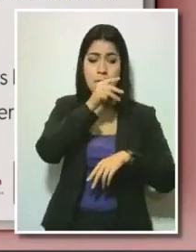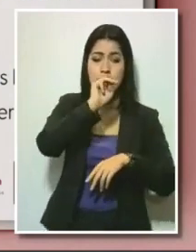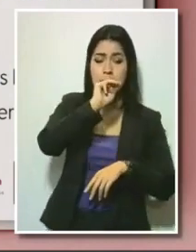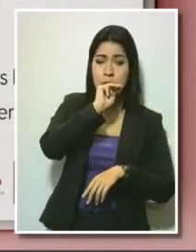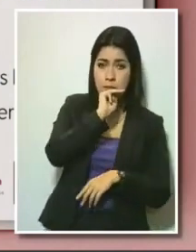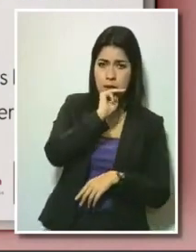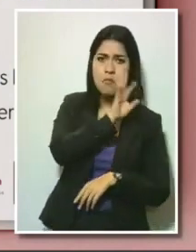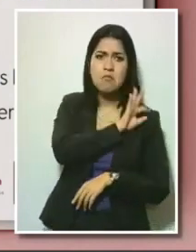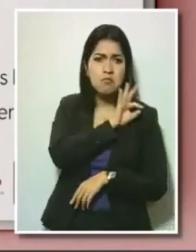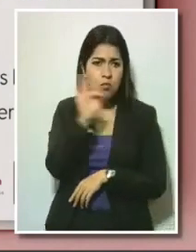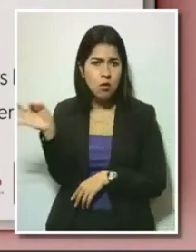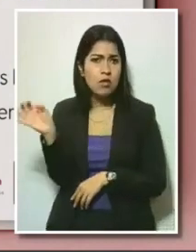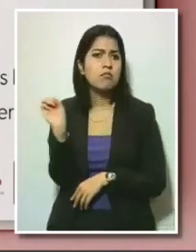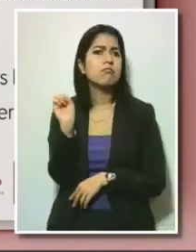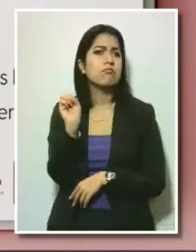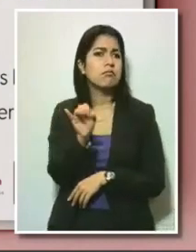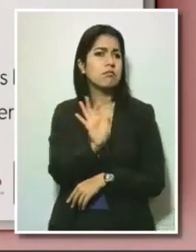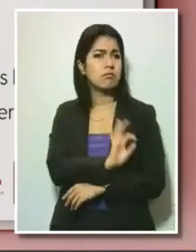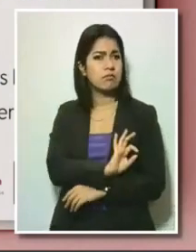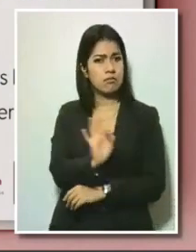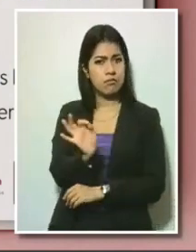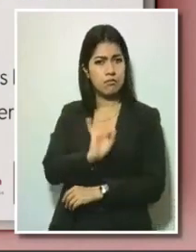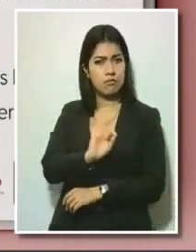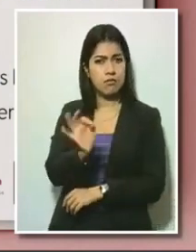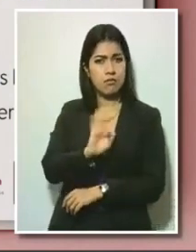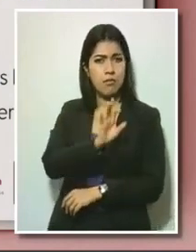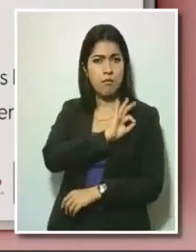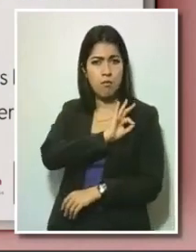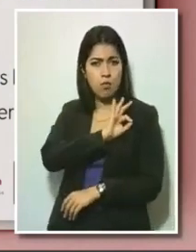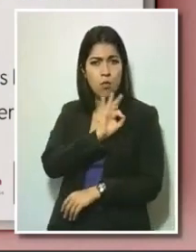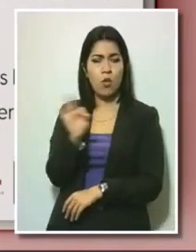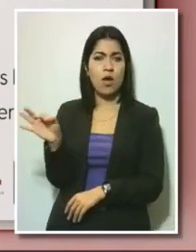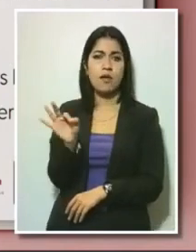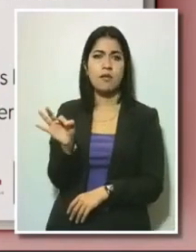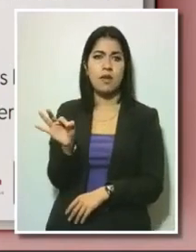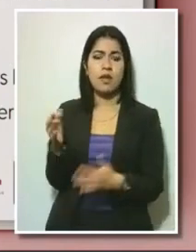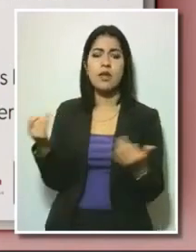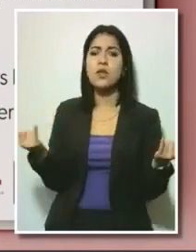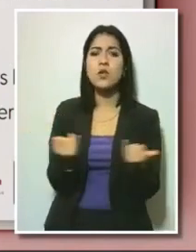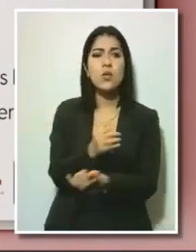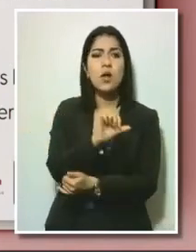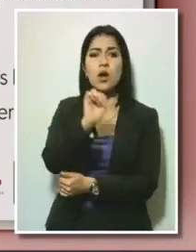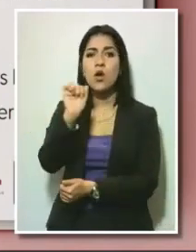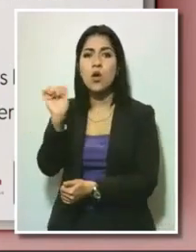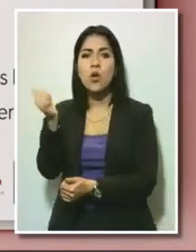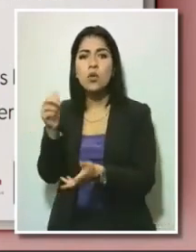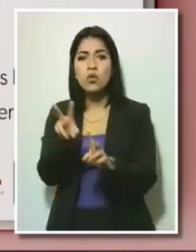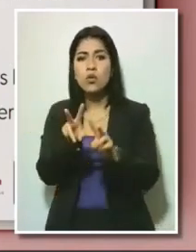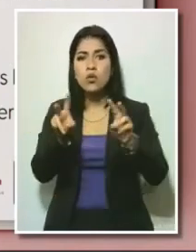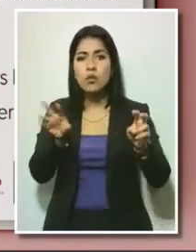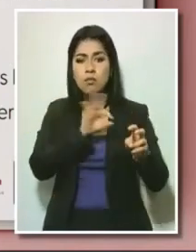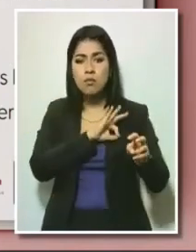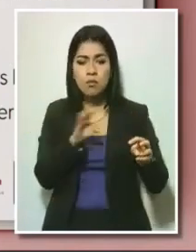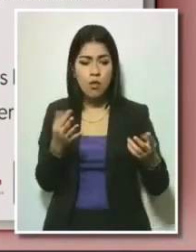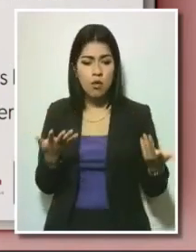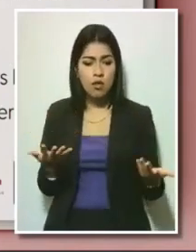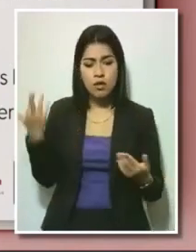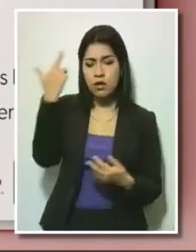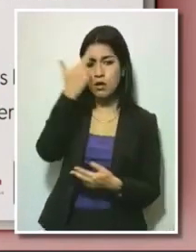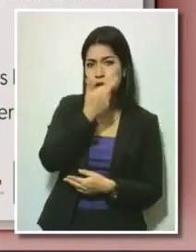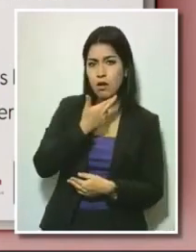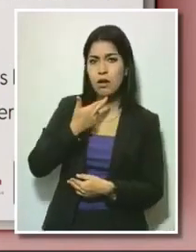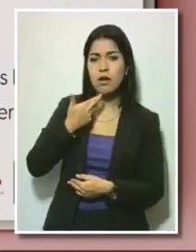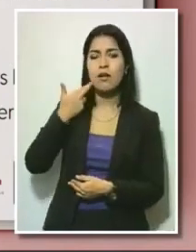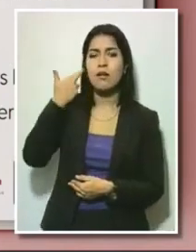mamá podrá y tendrá la capacidad, como en cualquier otro texto, de tomar y de